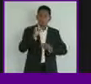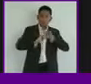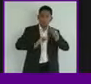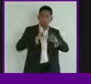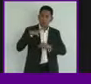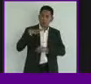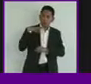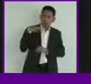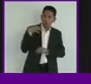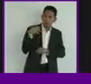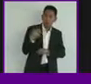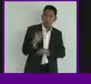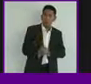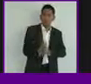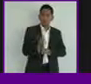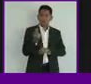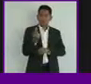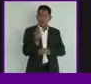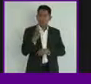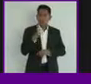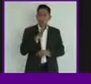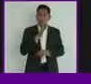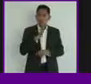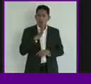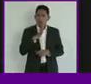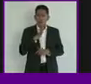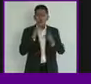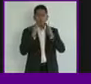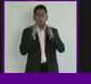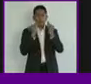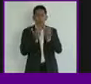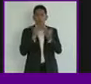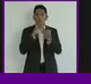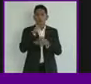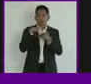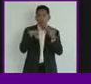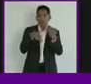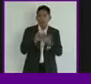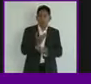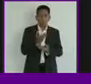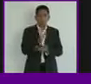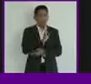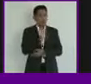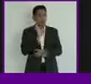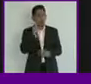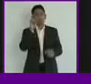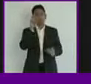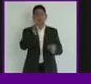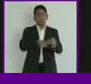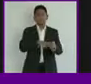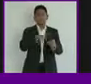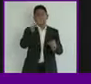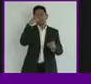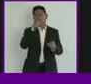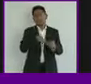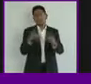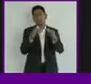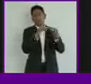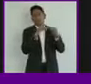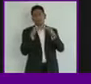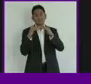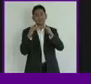obligación, debe existir la voluntad, solo así se legitima a la democracia. Para eso son estos espacios, para que la